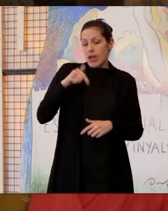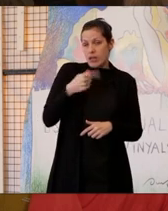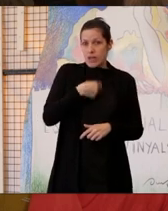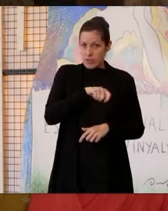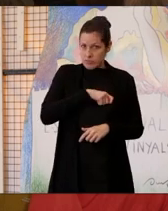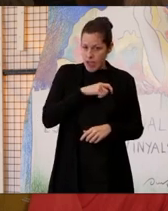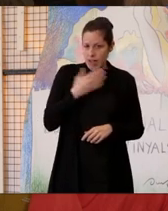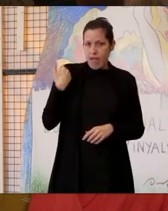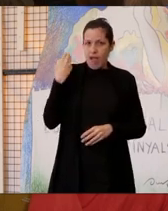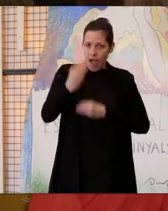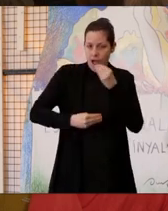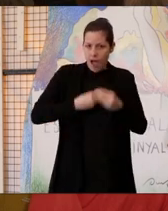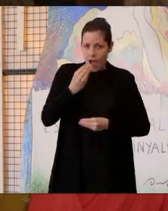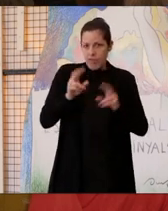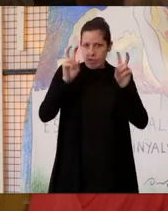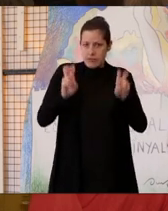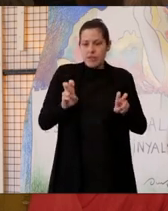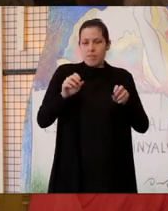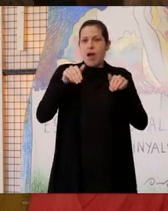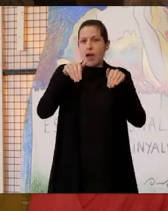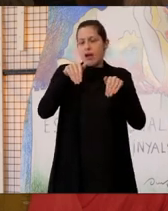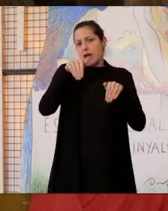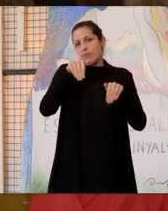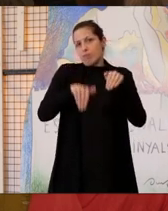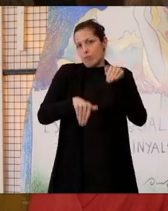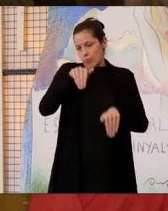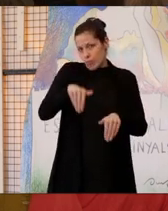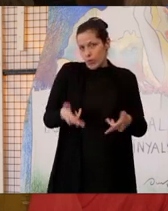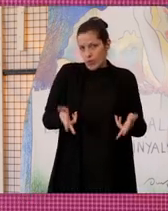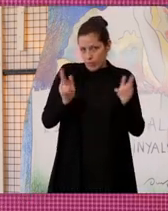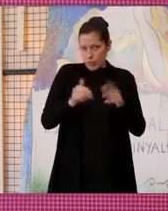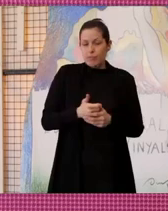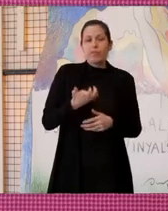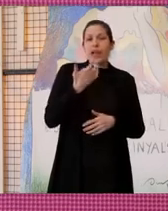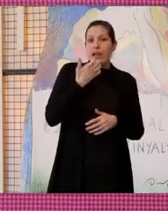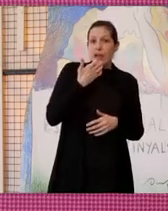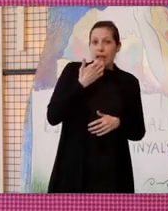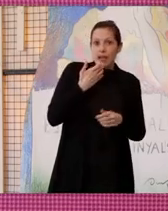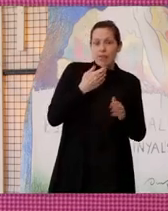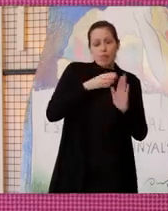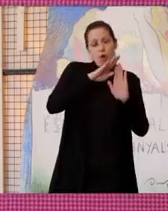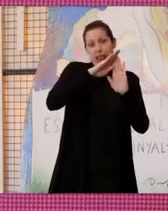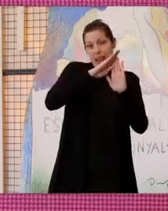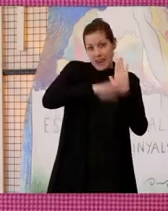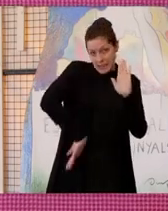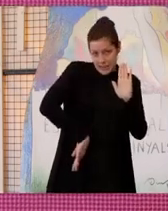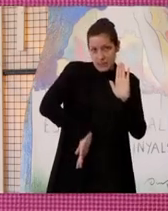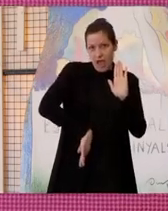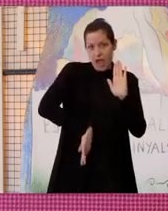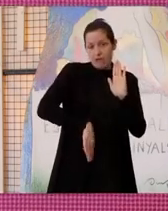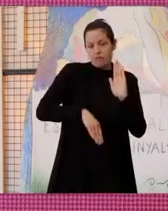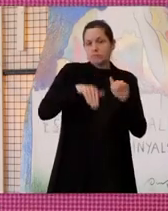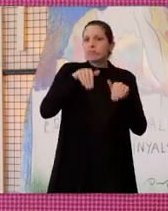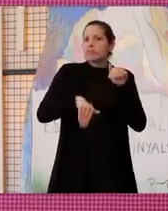obliga a que todas las listas electorales tengan un 40/60 No puede haber hombres ni mujeres